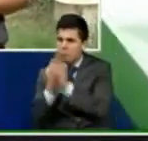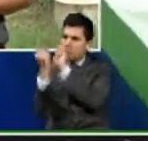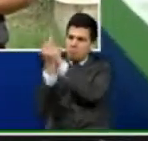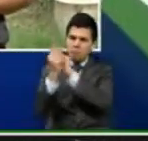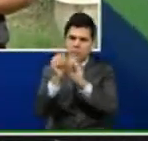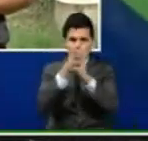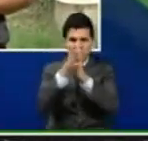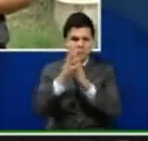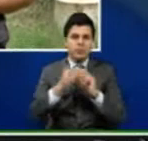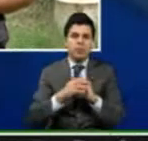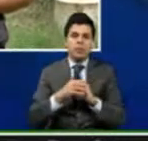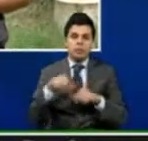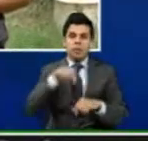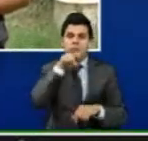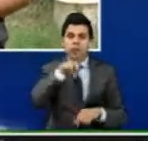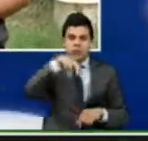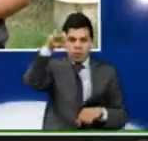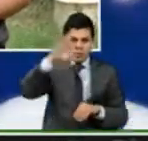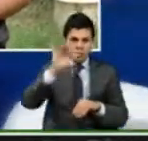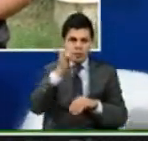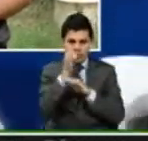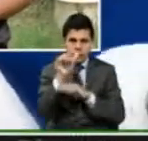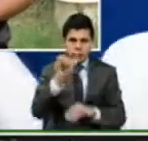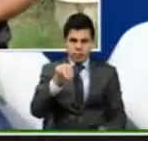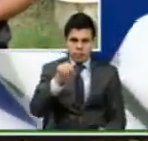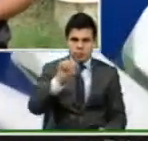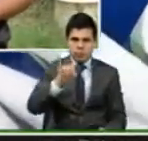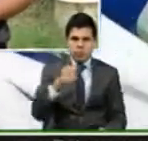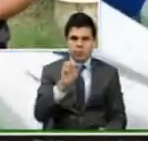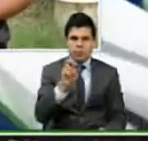información que se tiene del norte de Bucaramanga con la cámara de Mayger García, Carmen Mejía, Oriente Noticias.